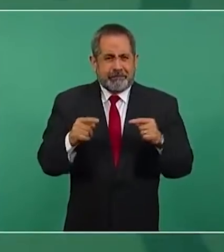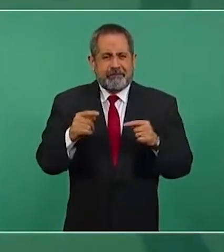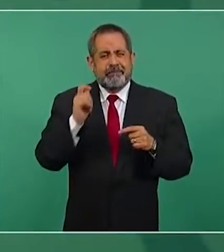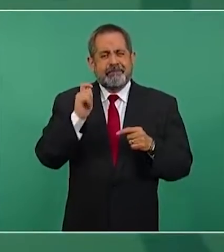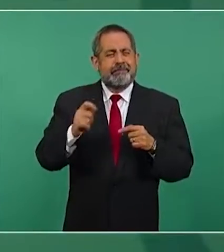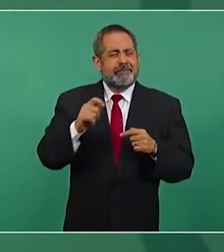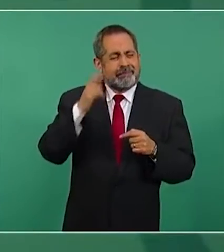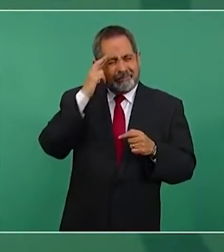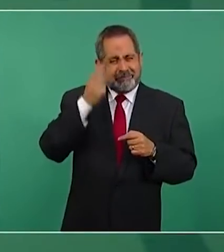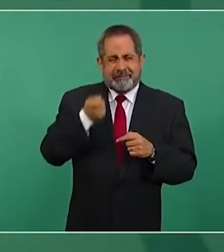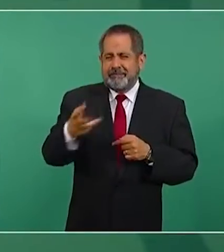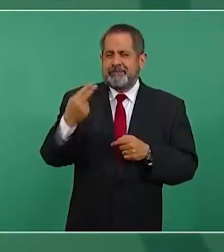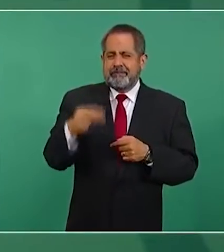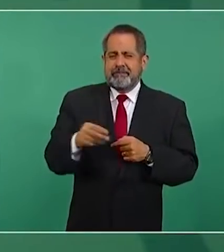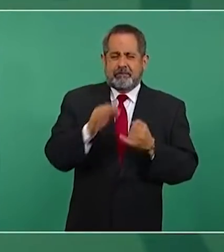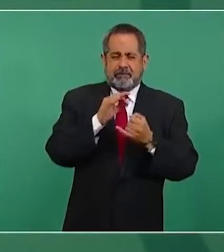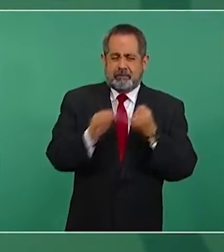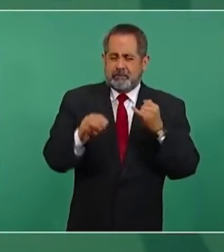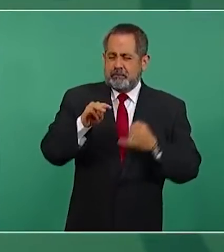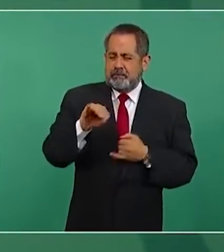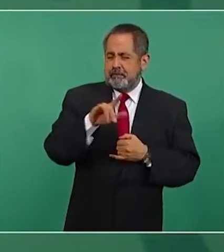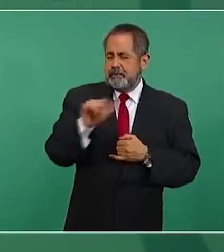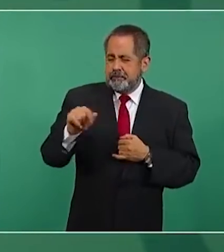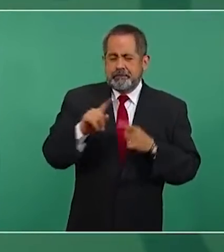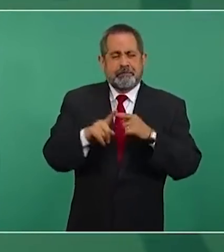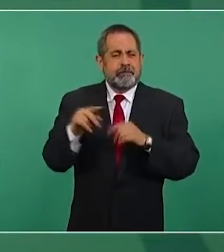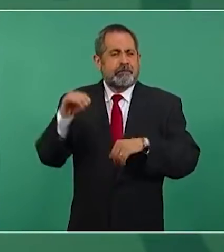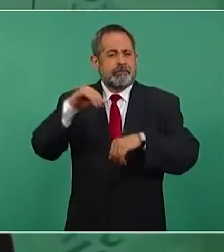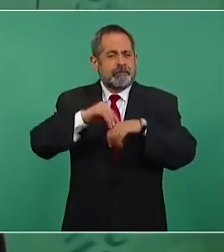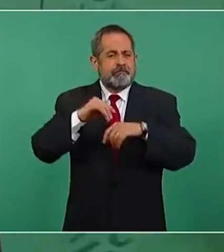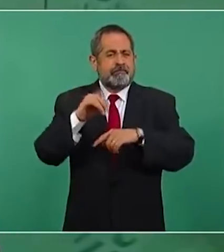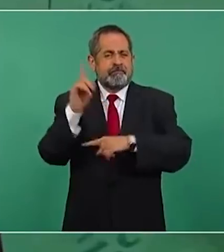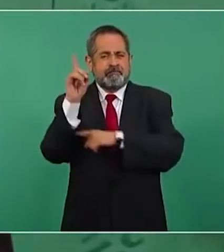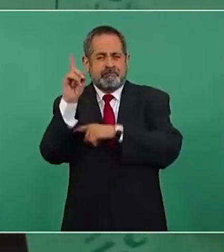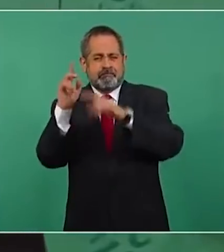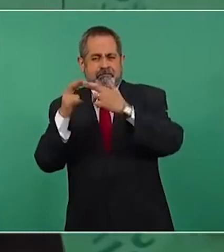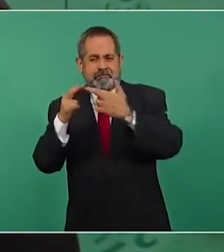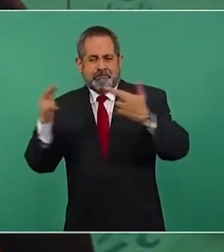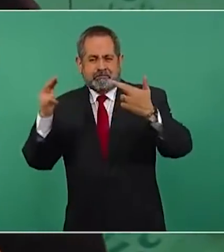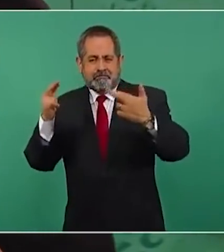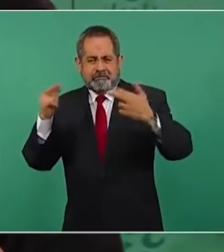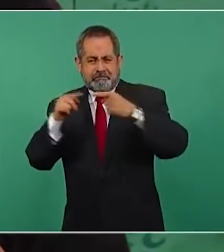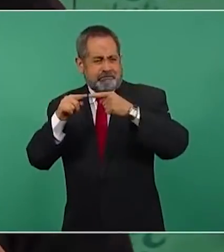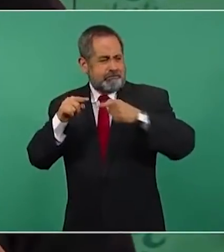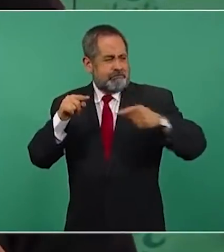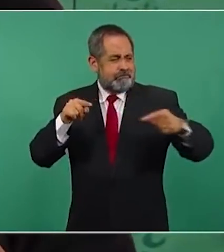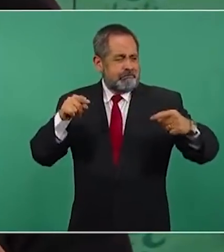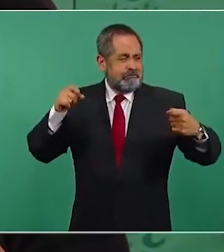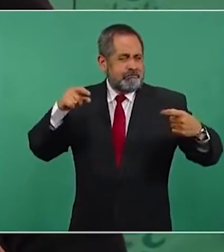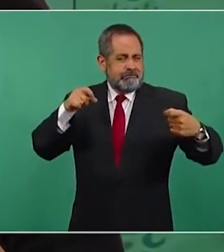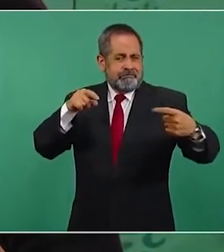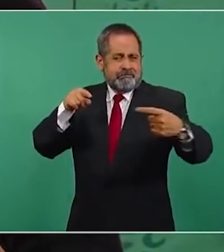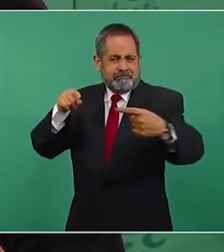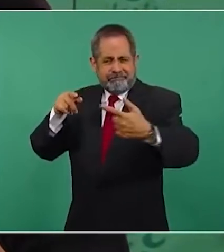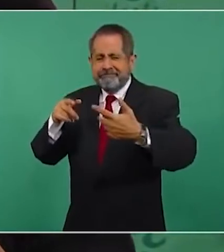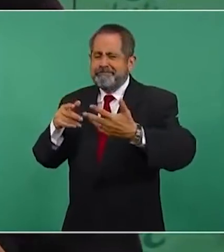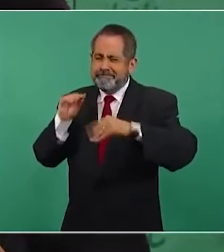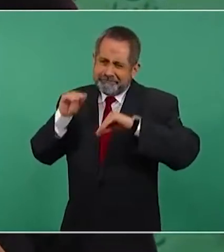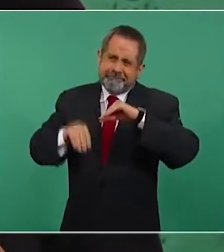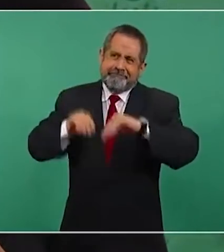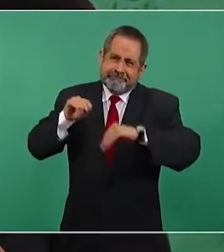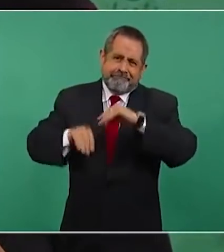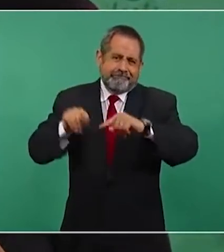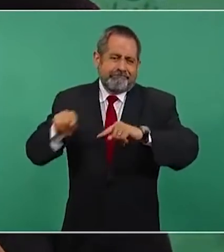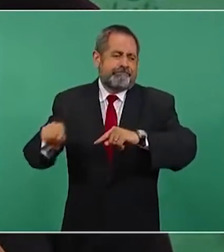y hay que instalar antenas y hay que tener también